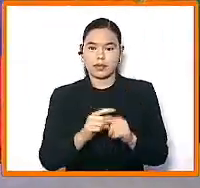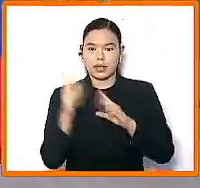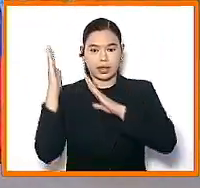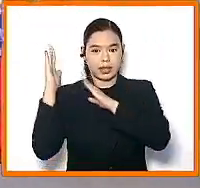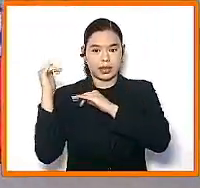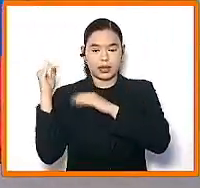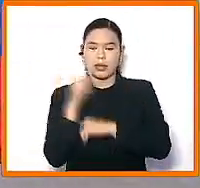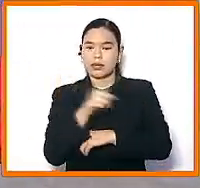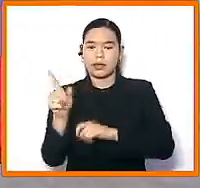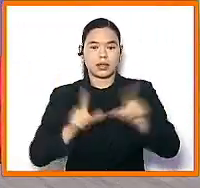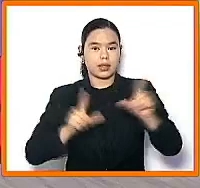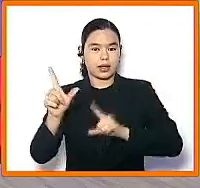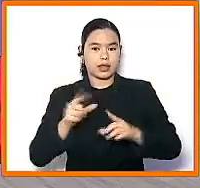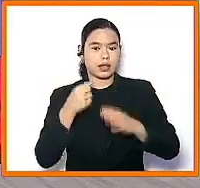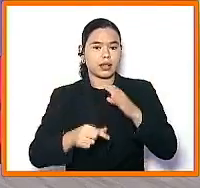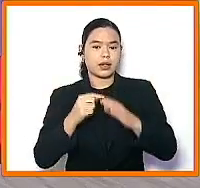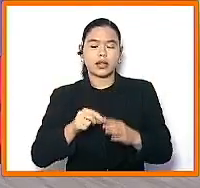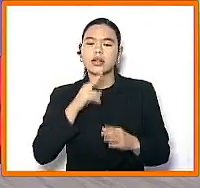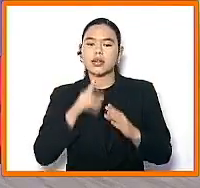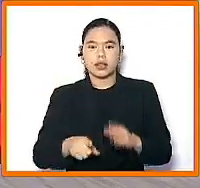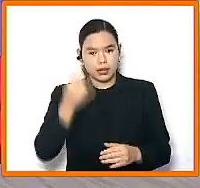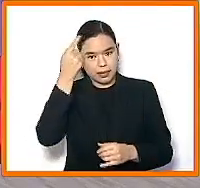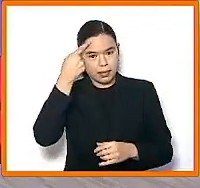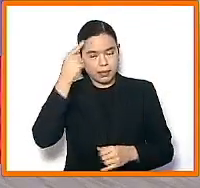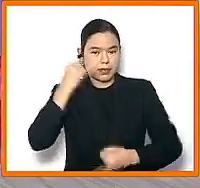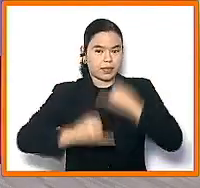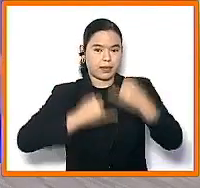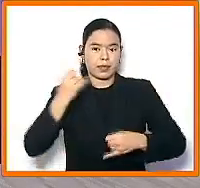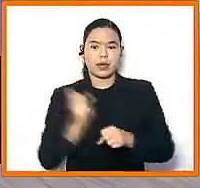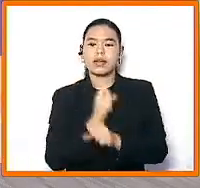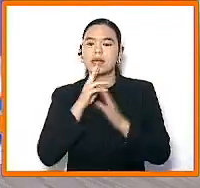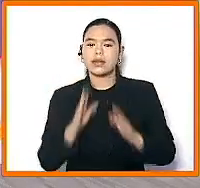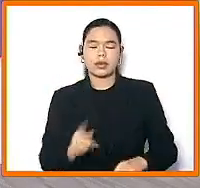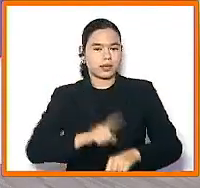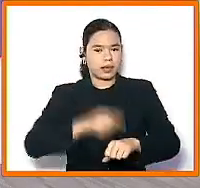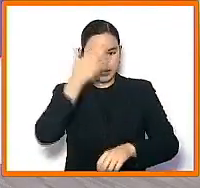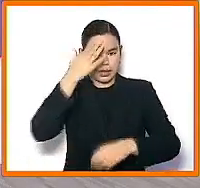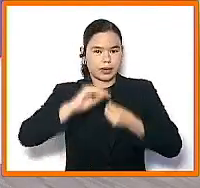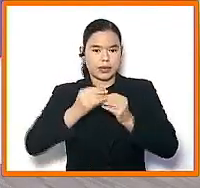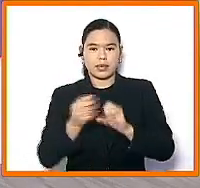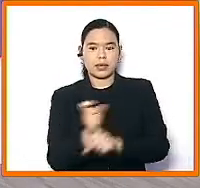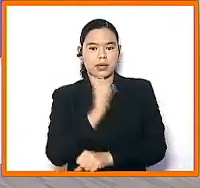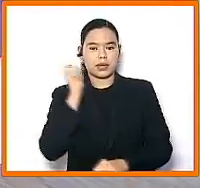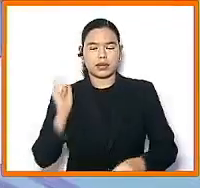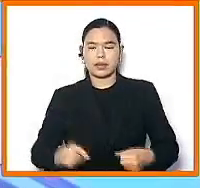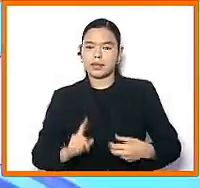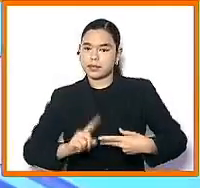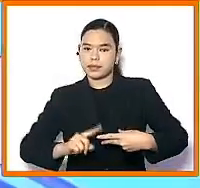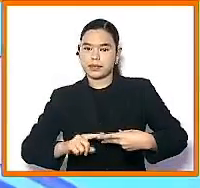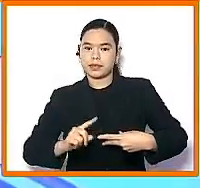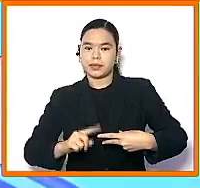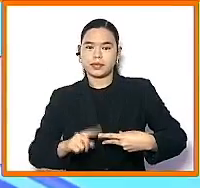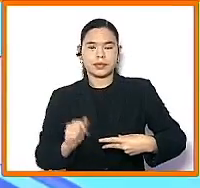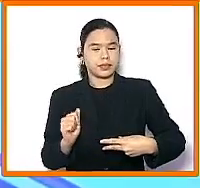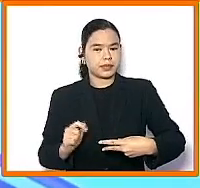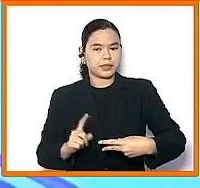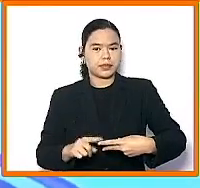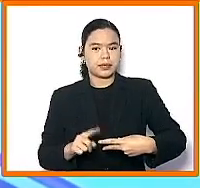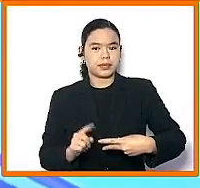tu guía catracha en mano para que juegues y ganes a lo catracho. Espero estés atento porque se viene tu primer número favorecido con su primer